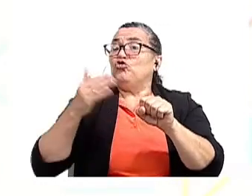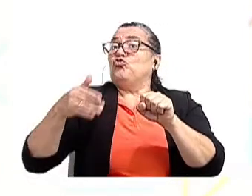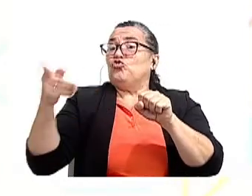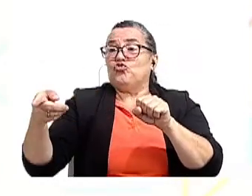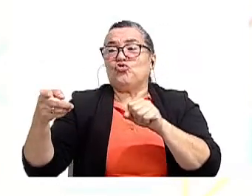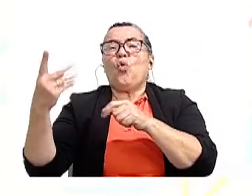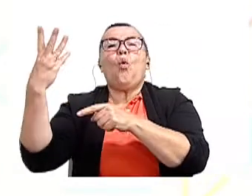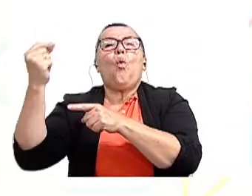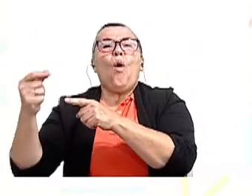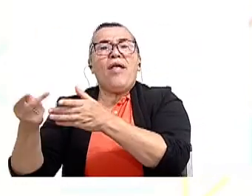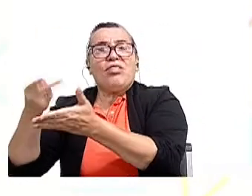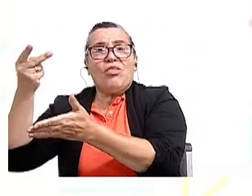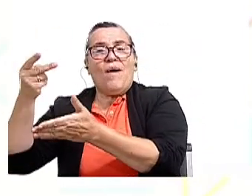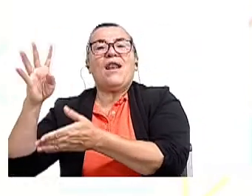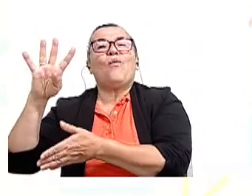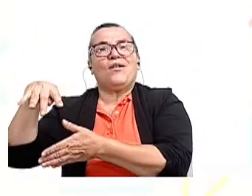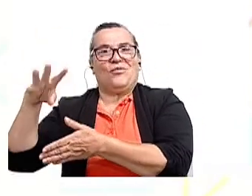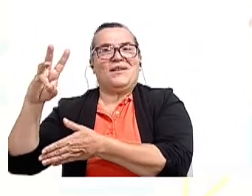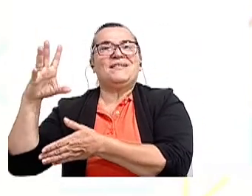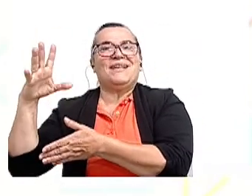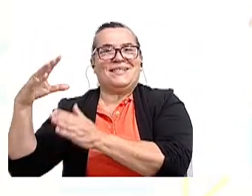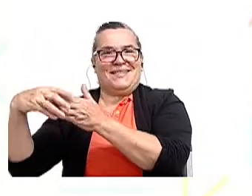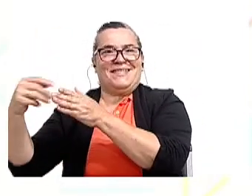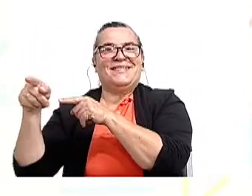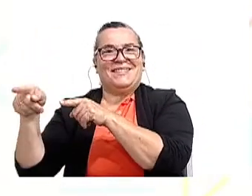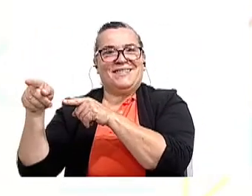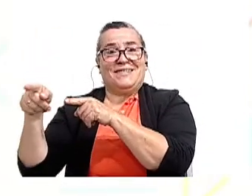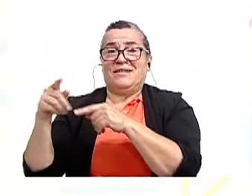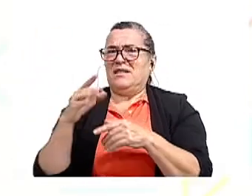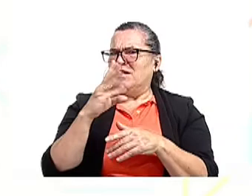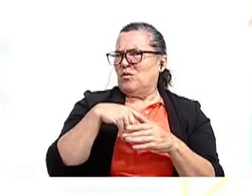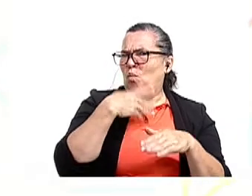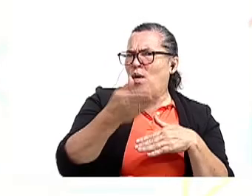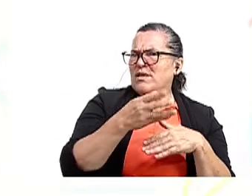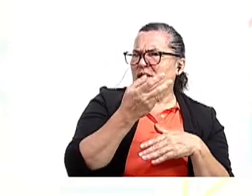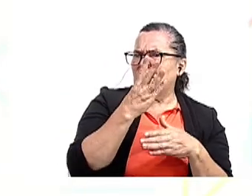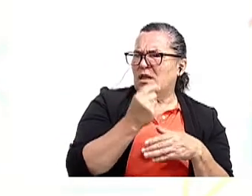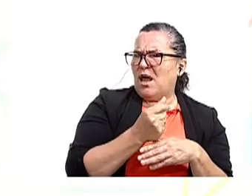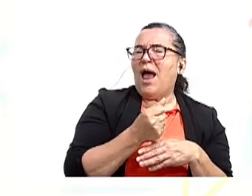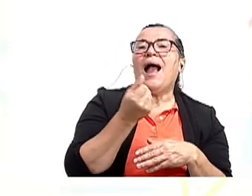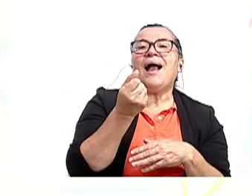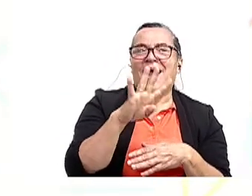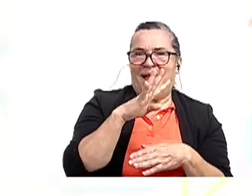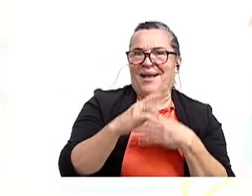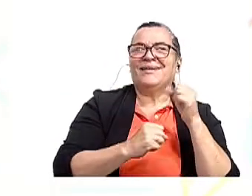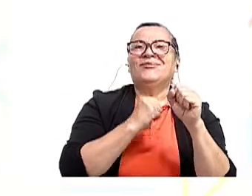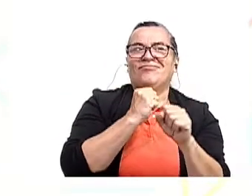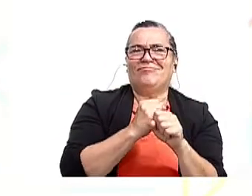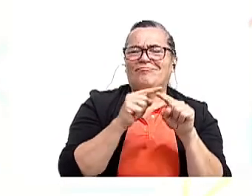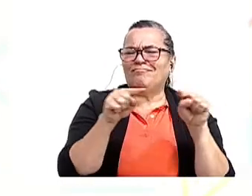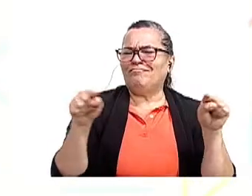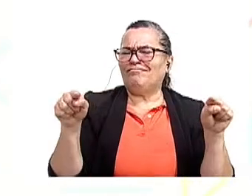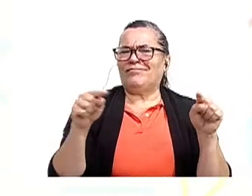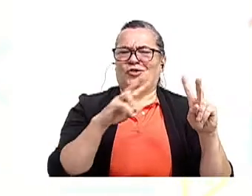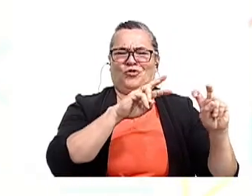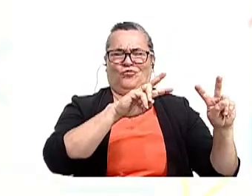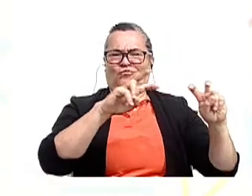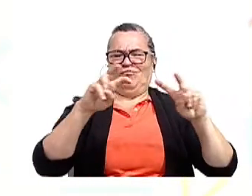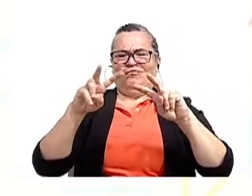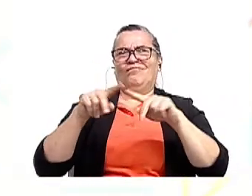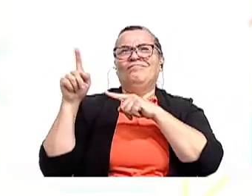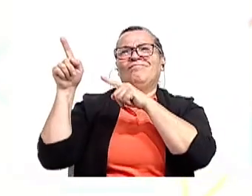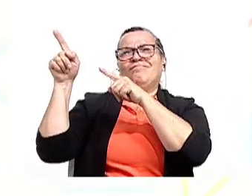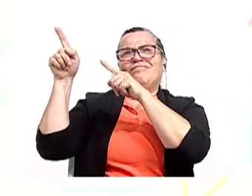valdrá $4.600. ¿Después de cuánto? 14 años. Analicemos lo que hemos hecho